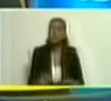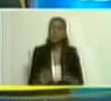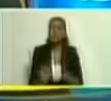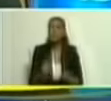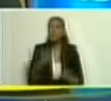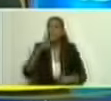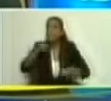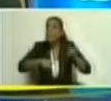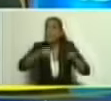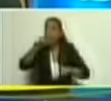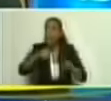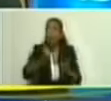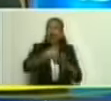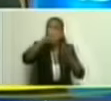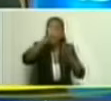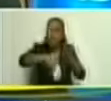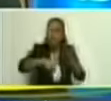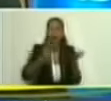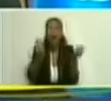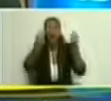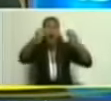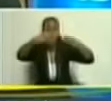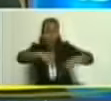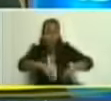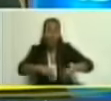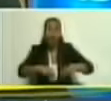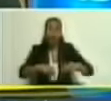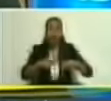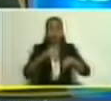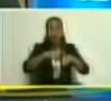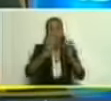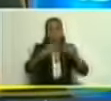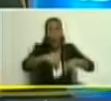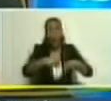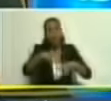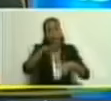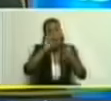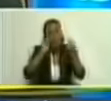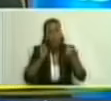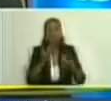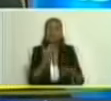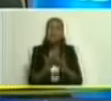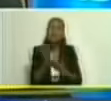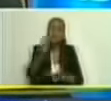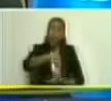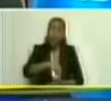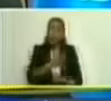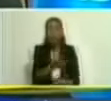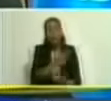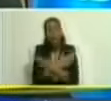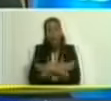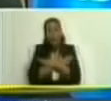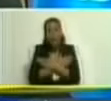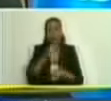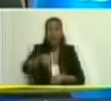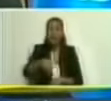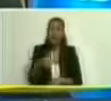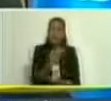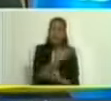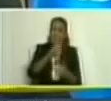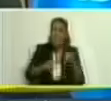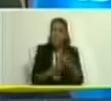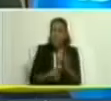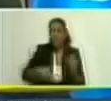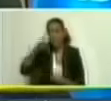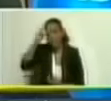según lo que firmamos el memorándum de entendimiento y la complementariedad. Muchas gracias nuevamente por su hospitalidad, presidente, vicepresidenta,